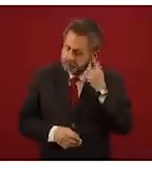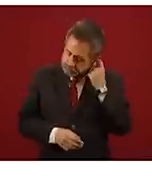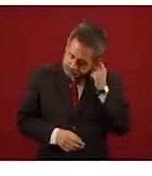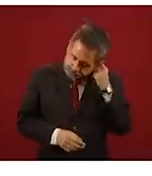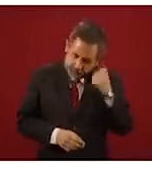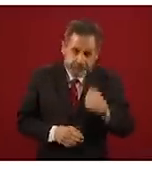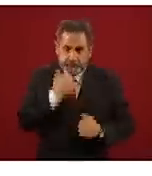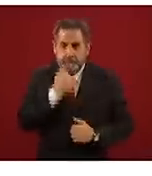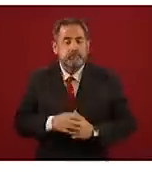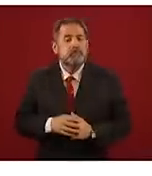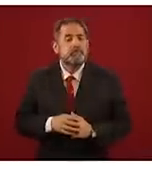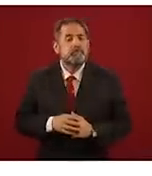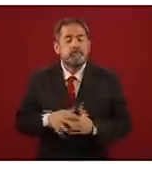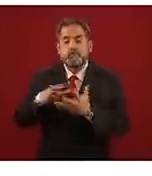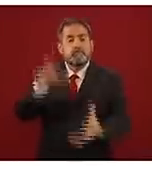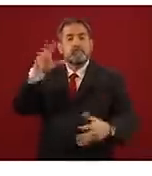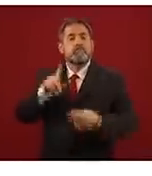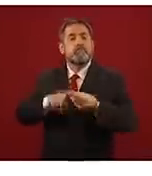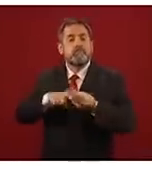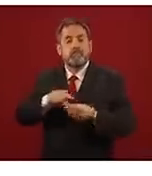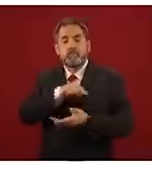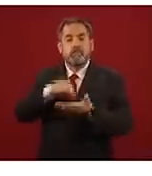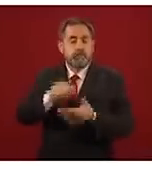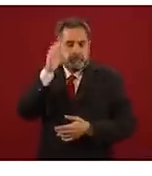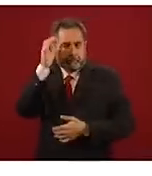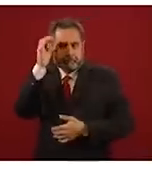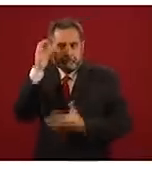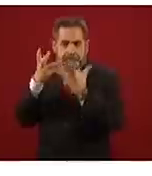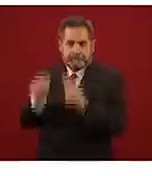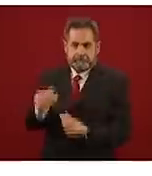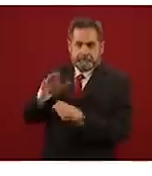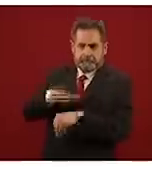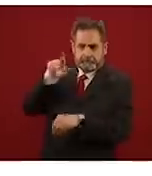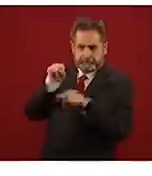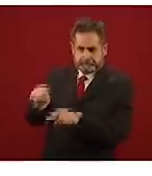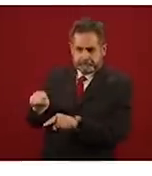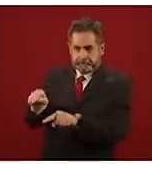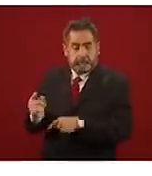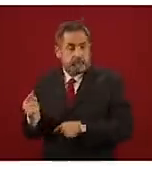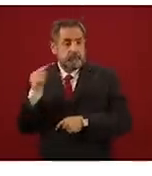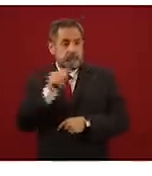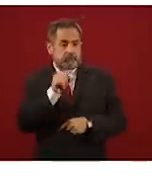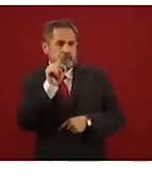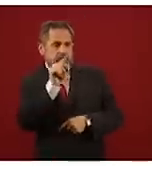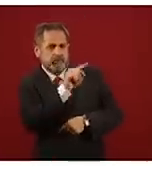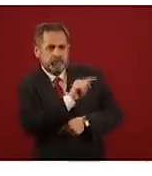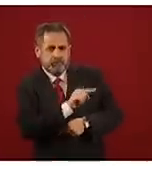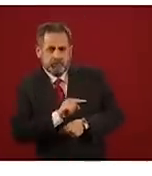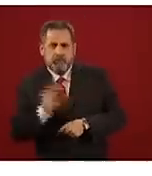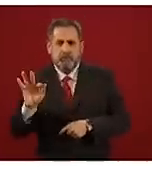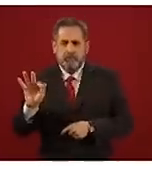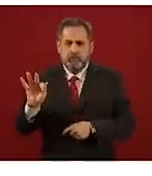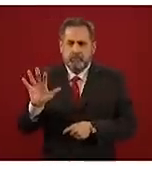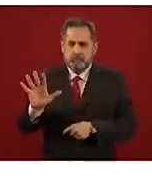mayoría son en China y tenemos también 45 confirmados en otros países. Estos son los casos